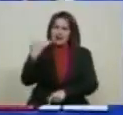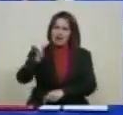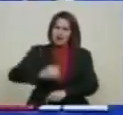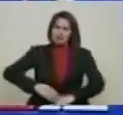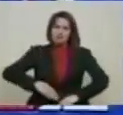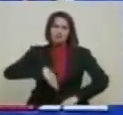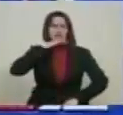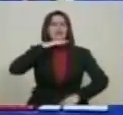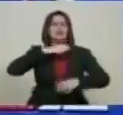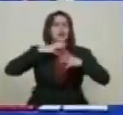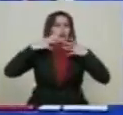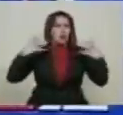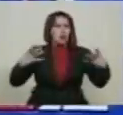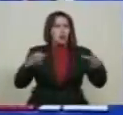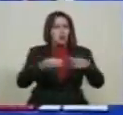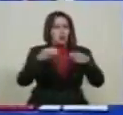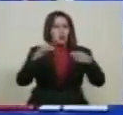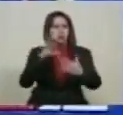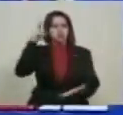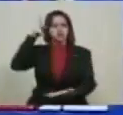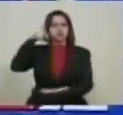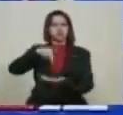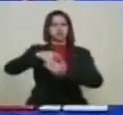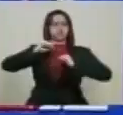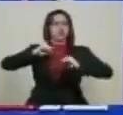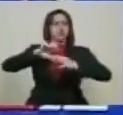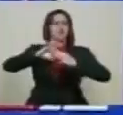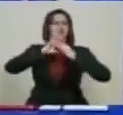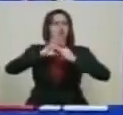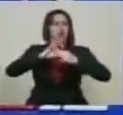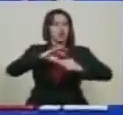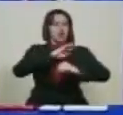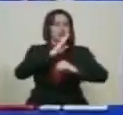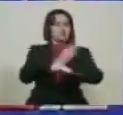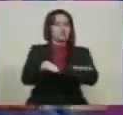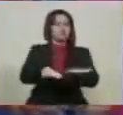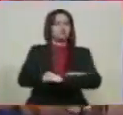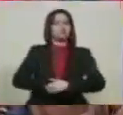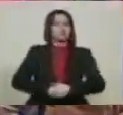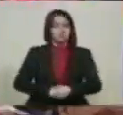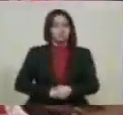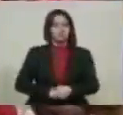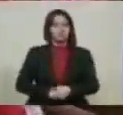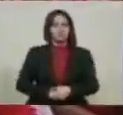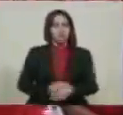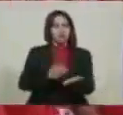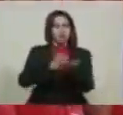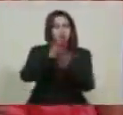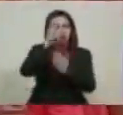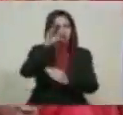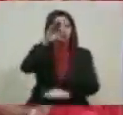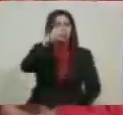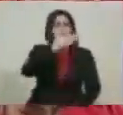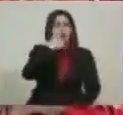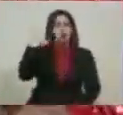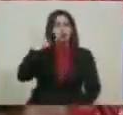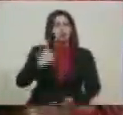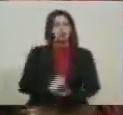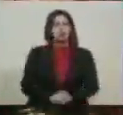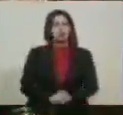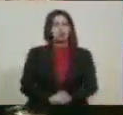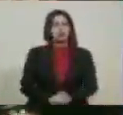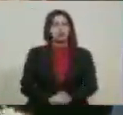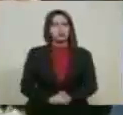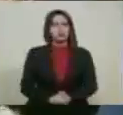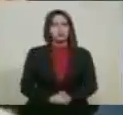partido socialista de pie, unido, fuerte, rumbo al futuro. Y